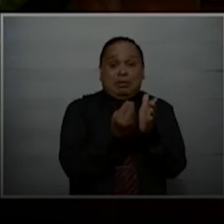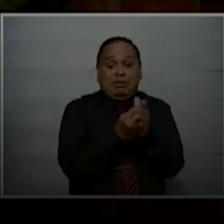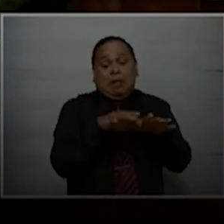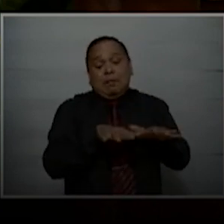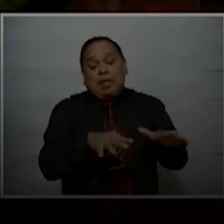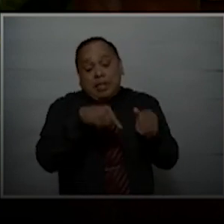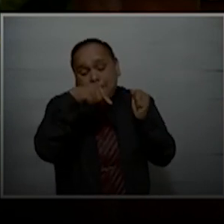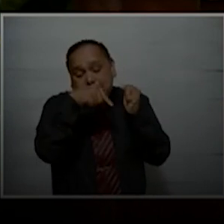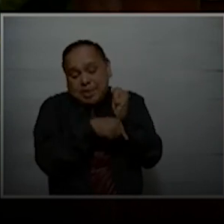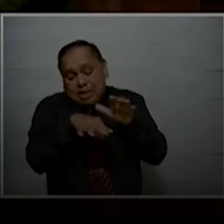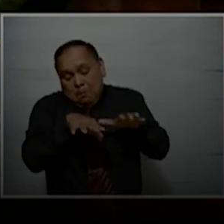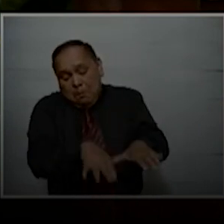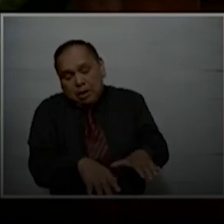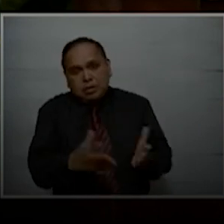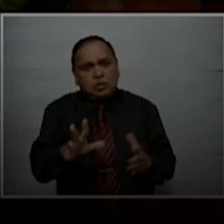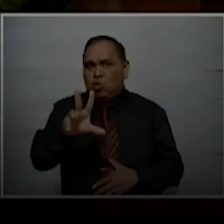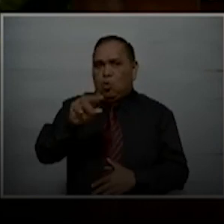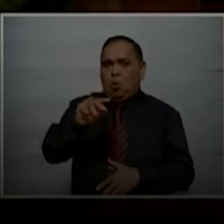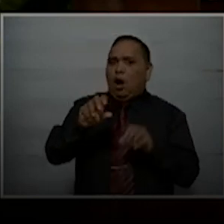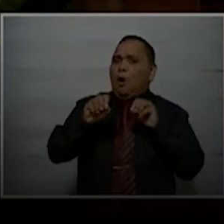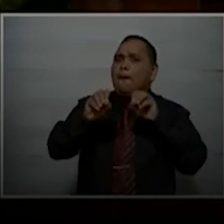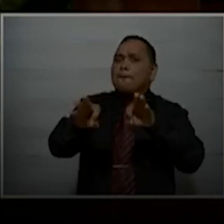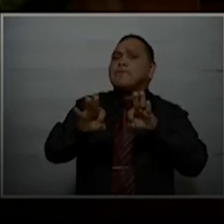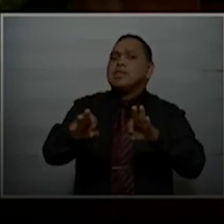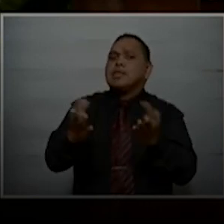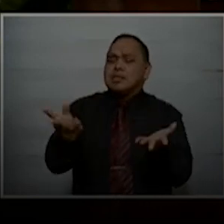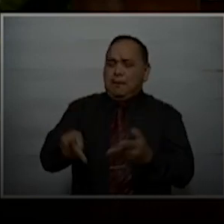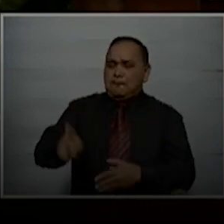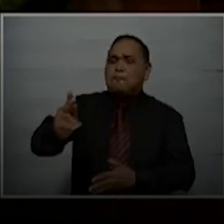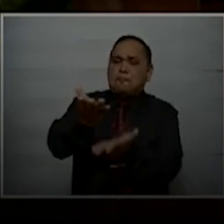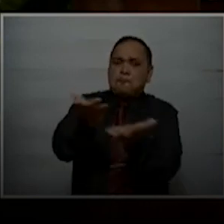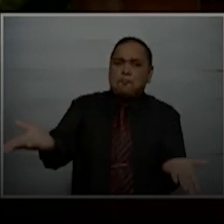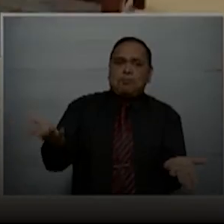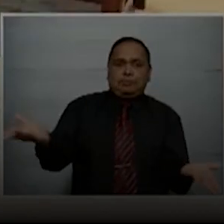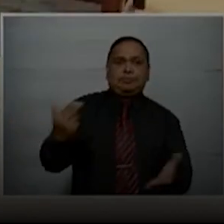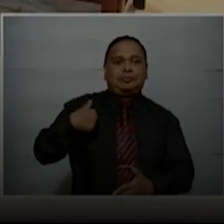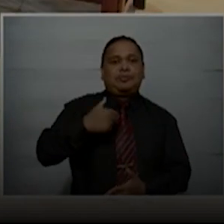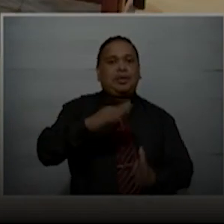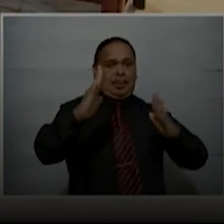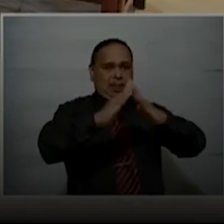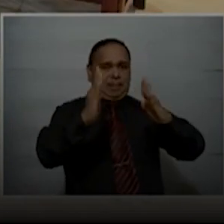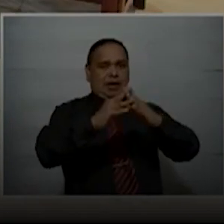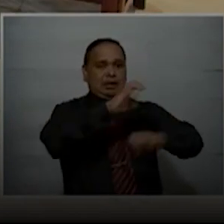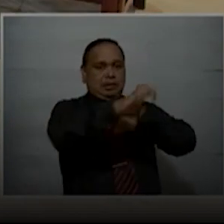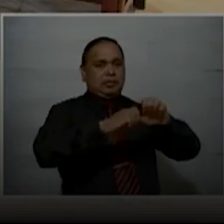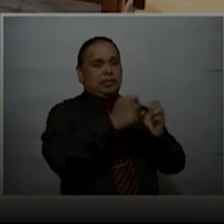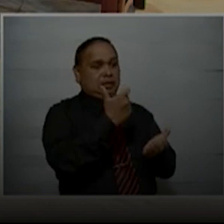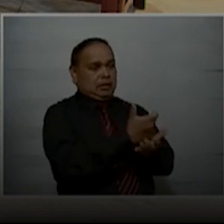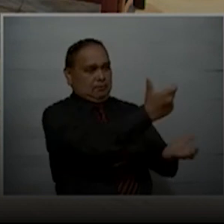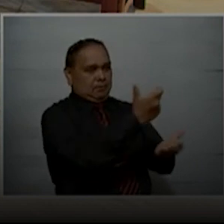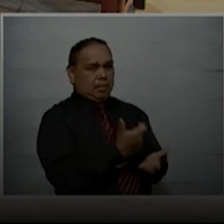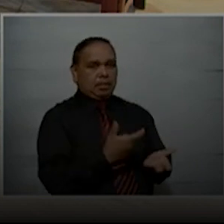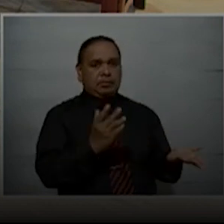en el sótano de luz, están en una oficina pública. Entonces, aquí no es de que fuiste a recoger a la casa de un empresario, es lo que te